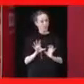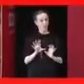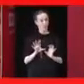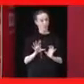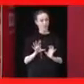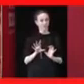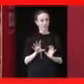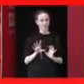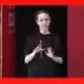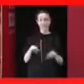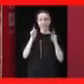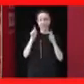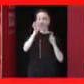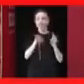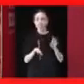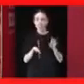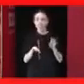dejemos que nos enseñen las mujeres a no serlo